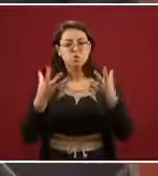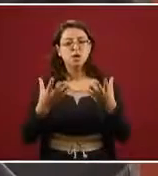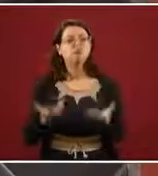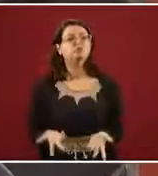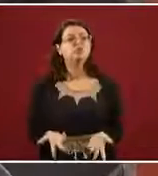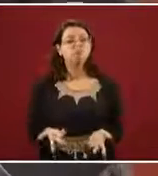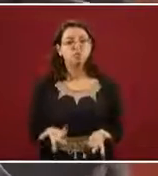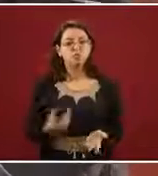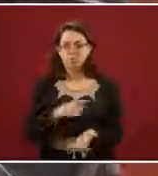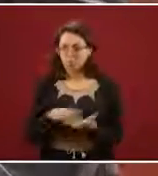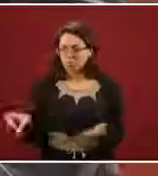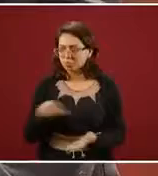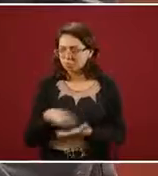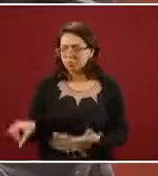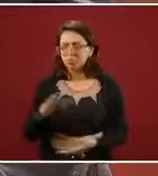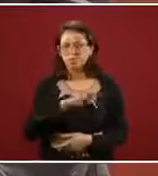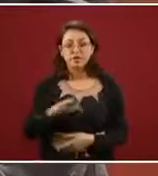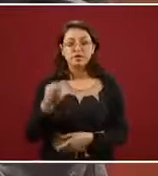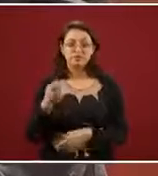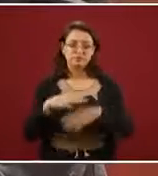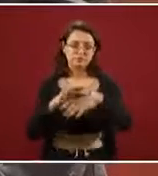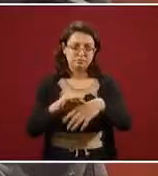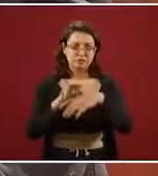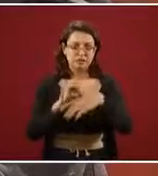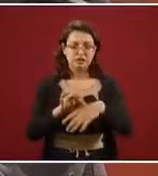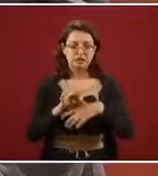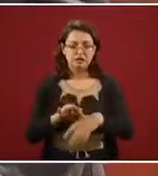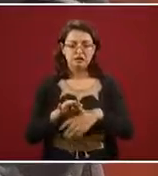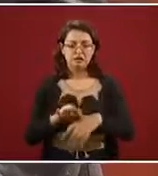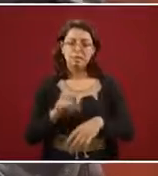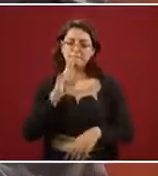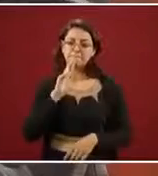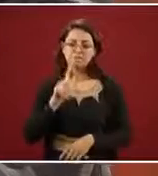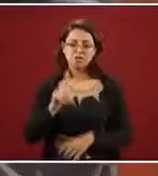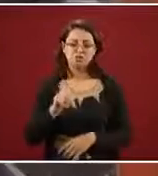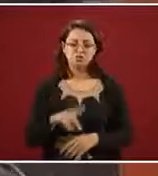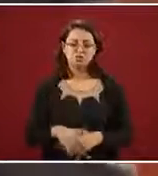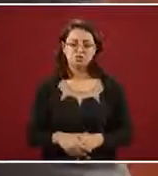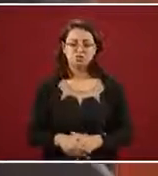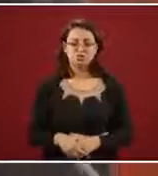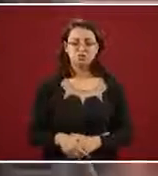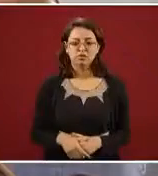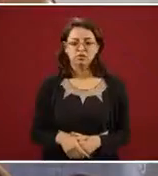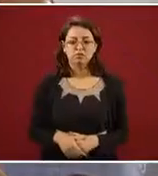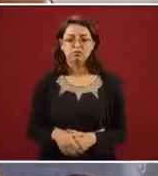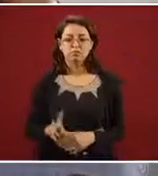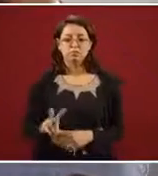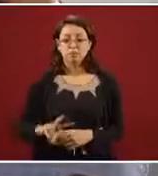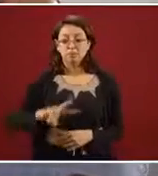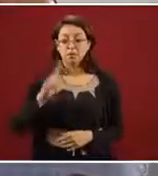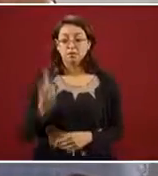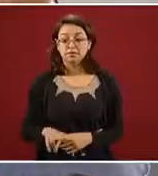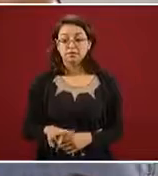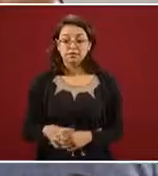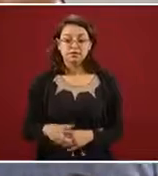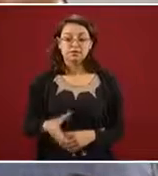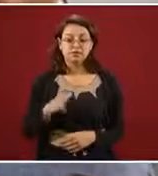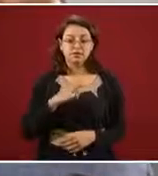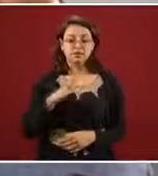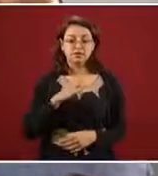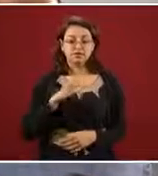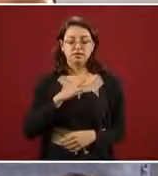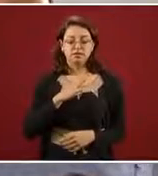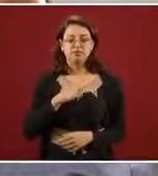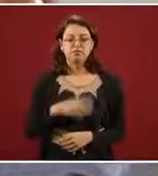Eso es más realista, se ajusta más a lo que realmente sucede.